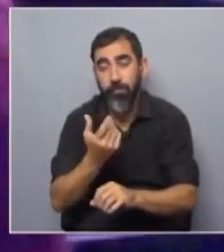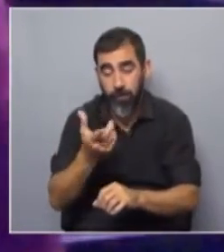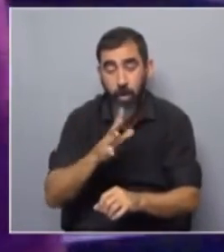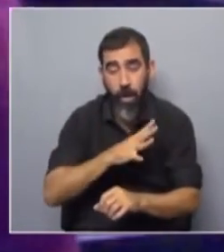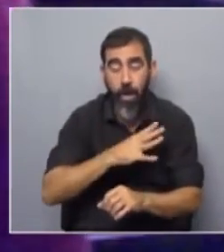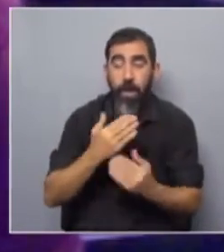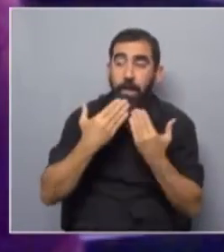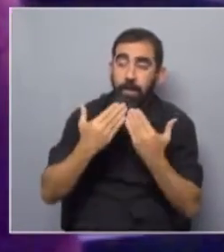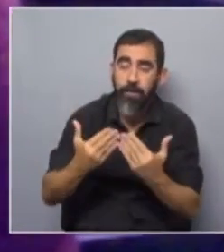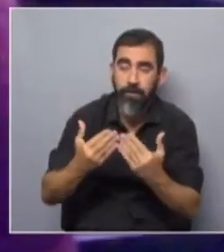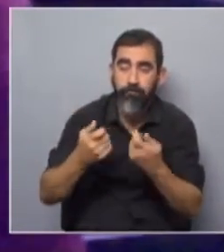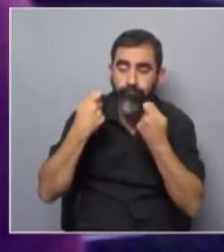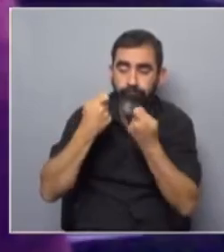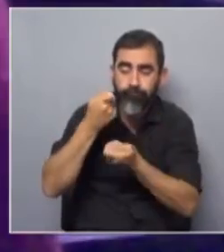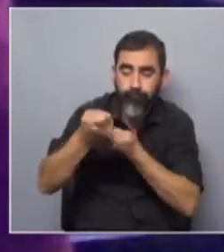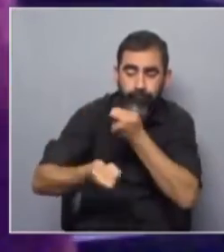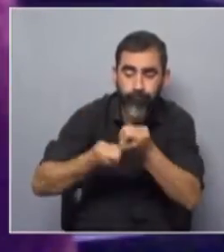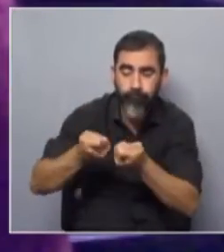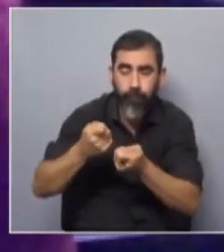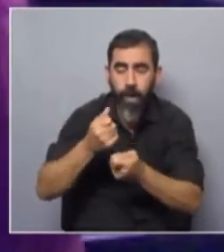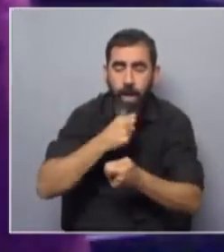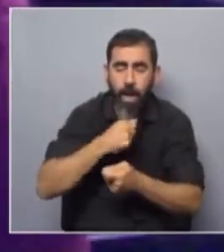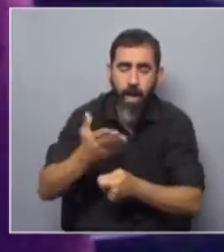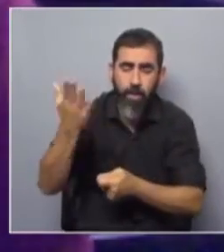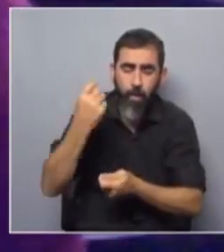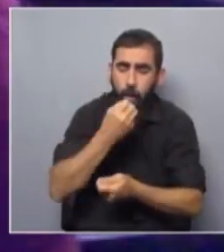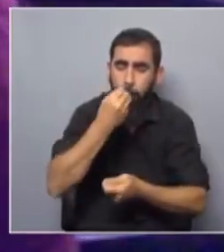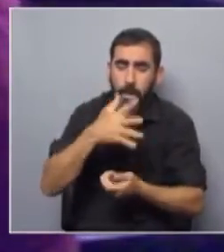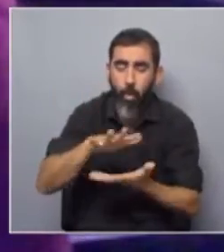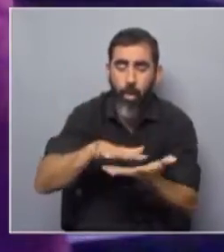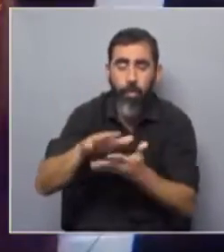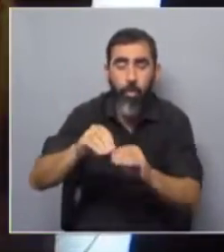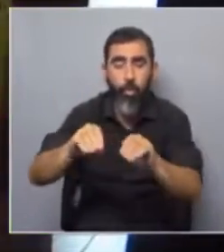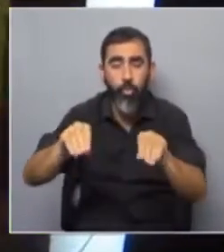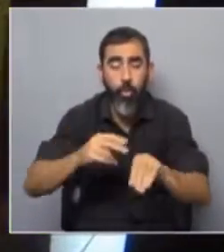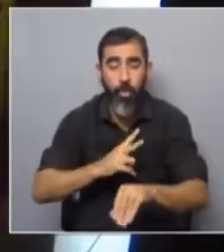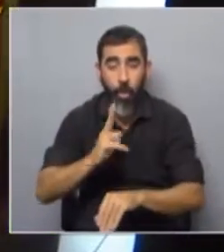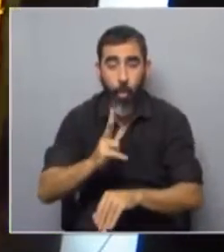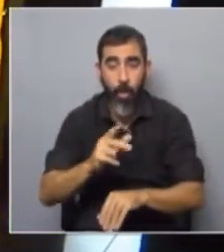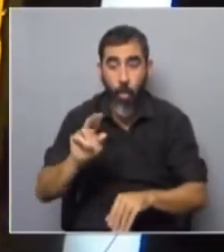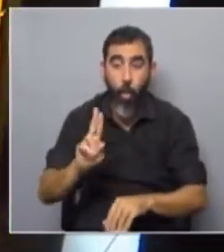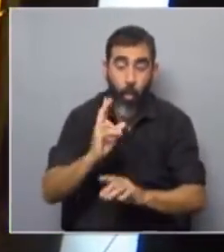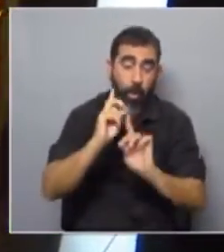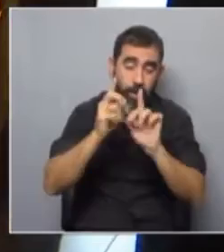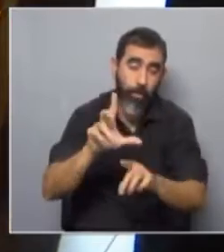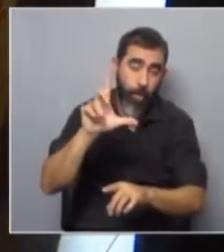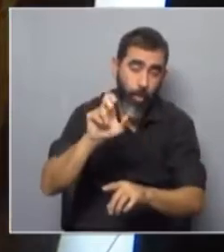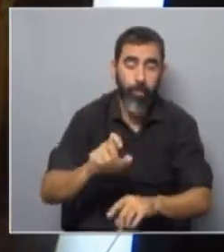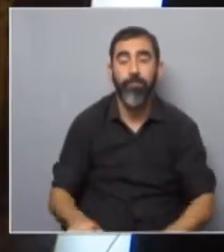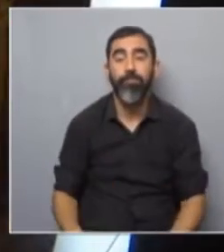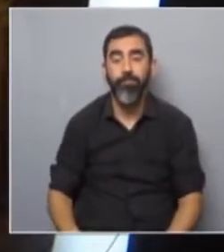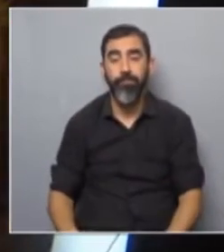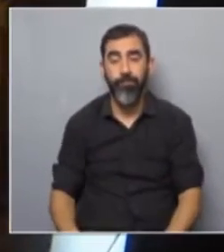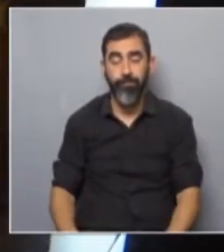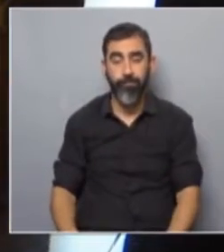existe gracias a prácticas muy antiguas de manejo y mejoramiento de los suelos. Y Otra, Uruguay no es una claro, excepción. y ahí está,